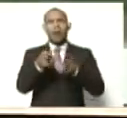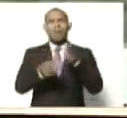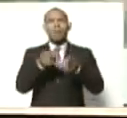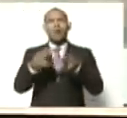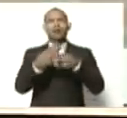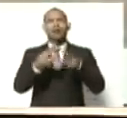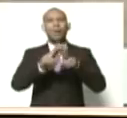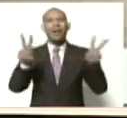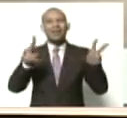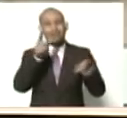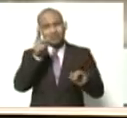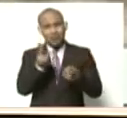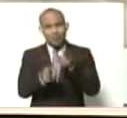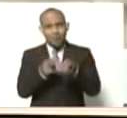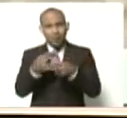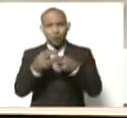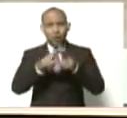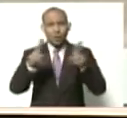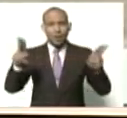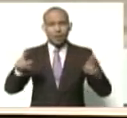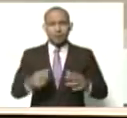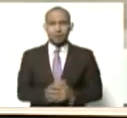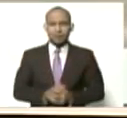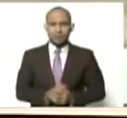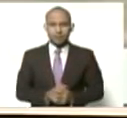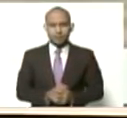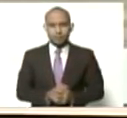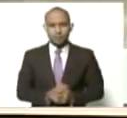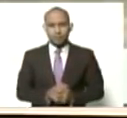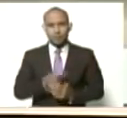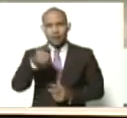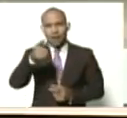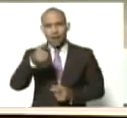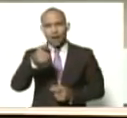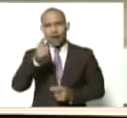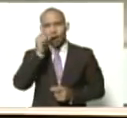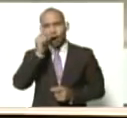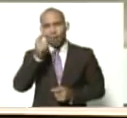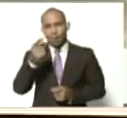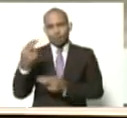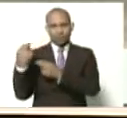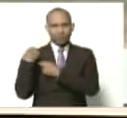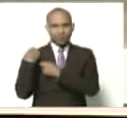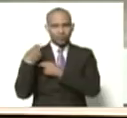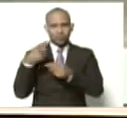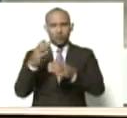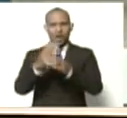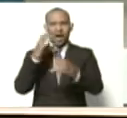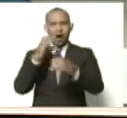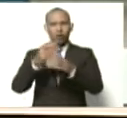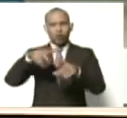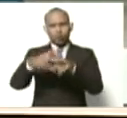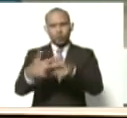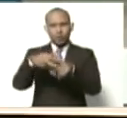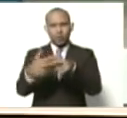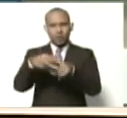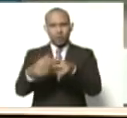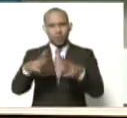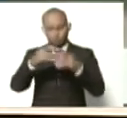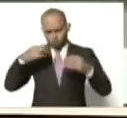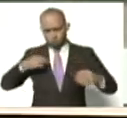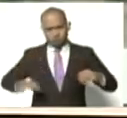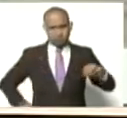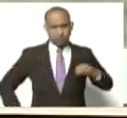De La Paz, Metrobús La Paz. Delegado, lo conocí con su braga. Él reparaba los metrobuses. Lo conocí con su braga llena